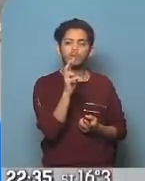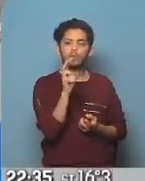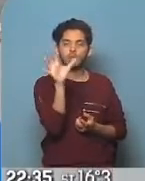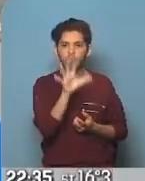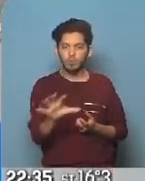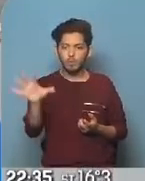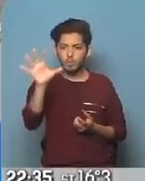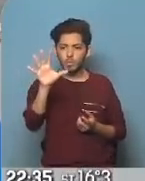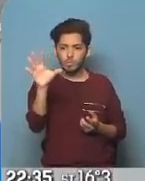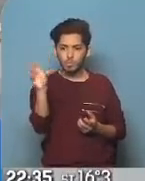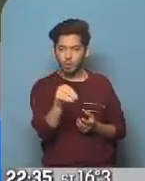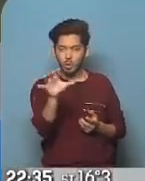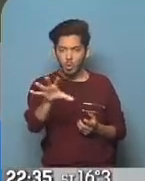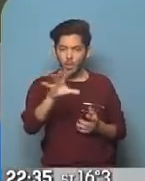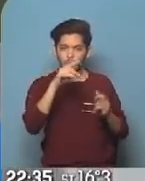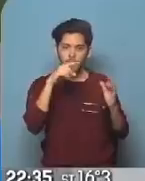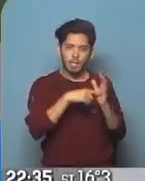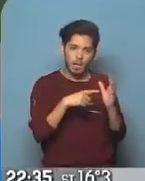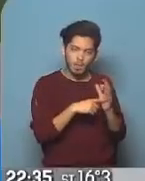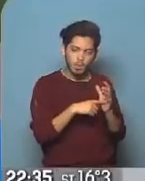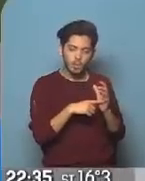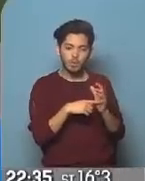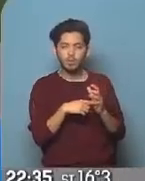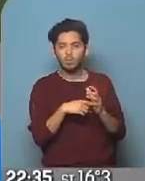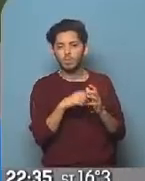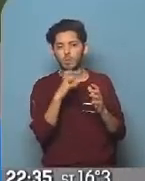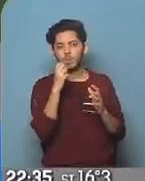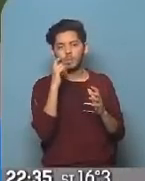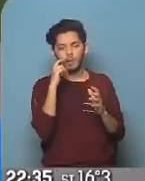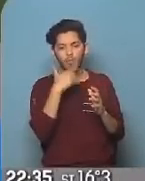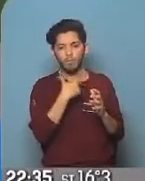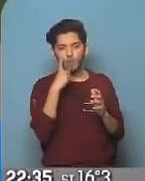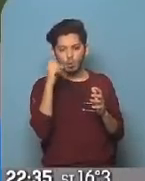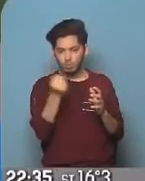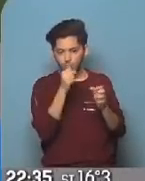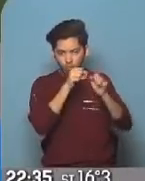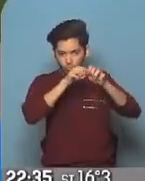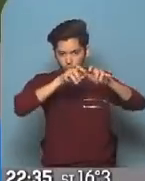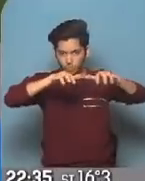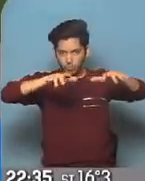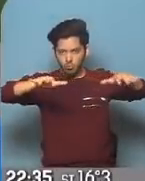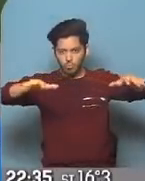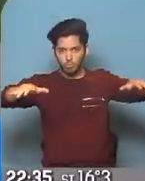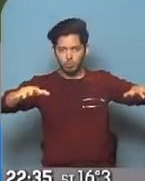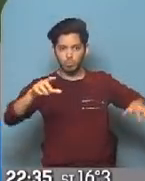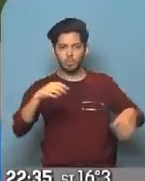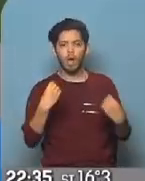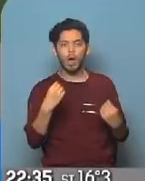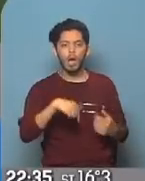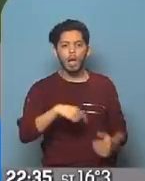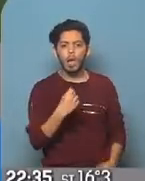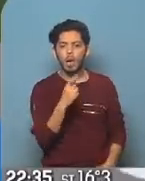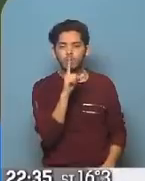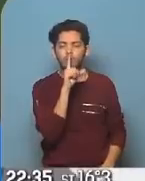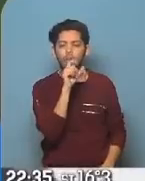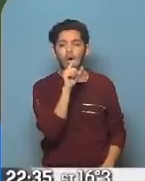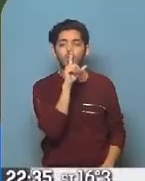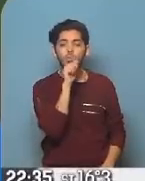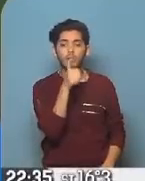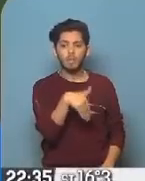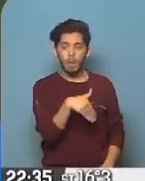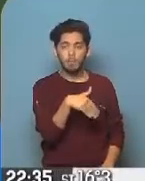todo el territorio, centro, pacífico. Un despliegue importante. ¿Qué es lo que hay ahora? La OTAN acaba de lanzar